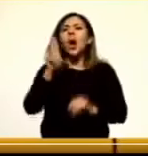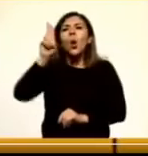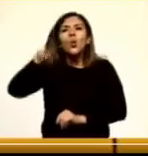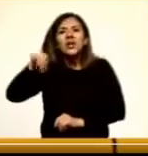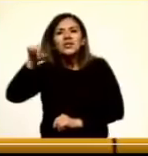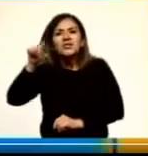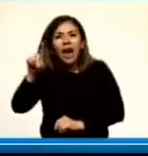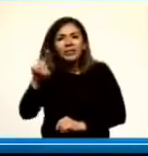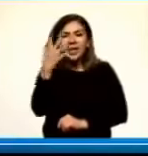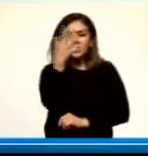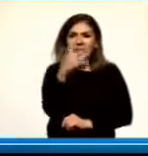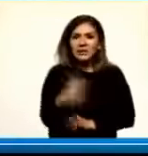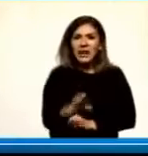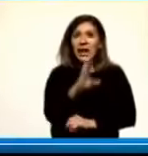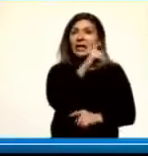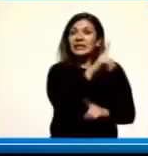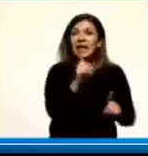tiene.